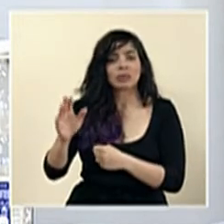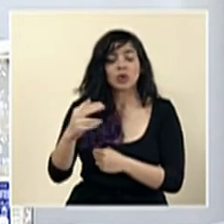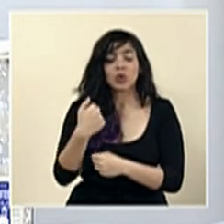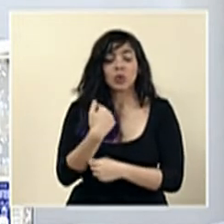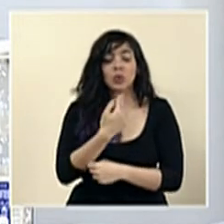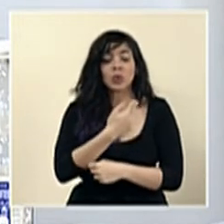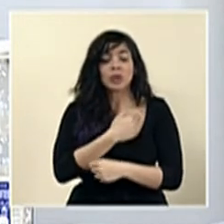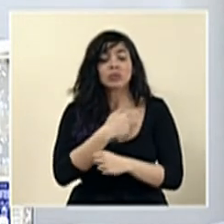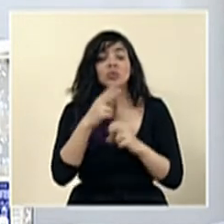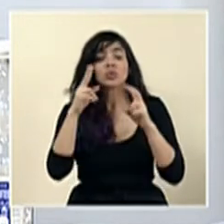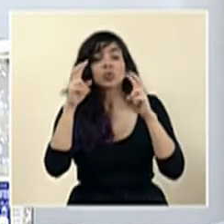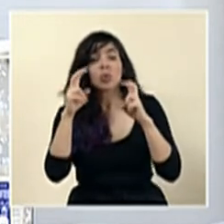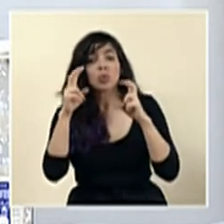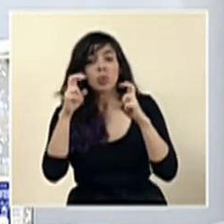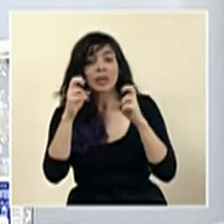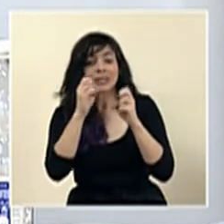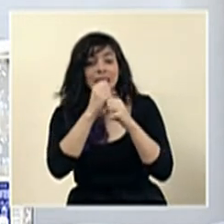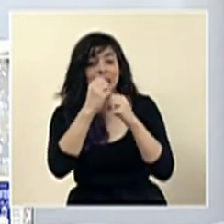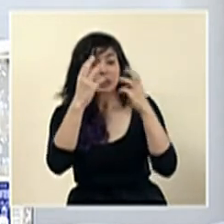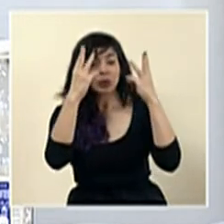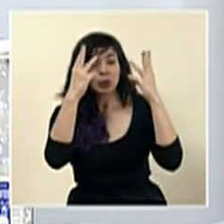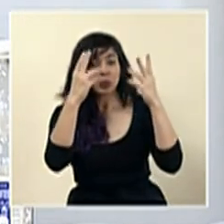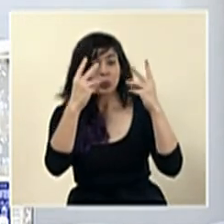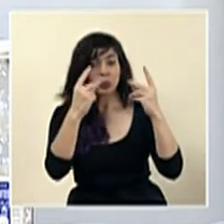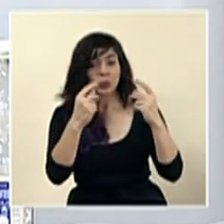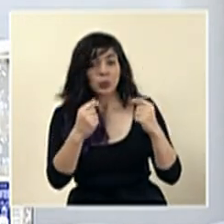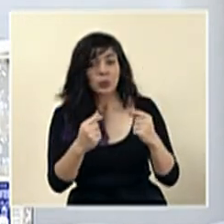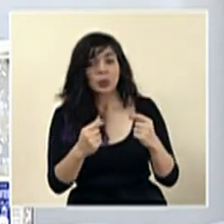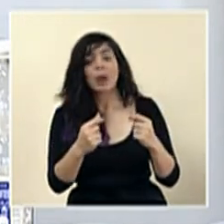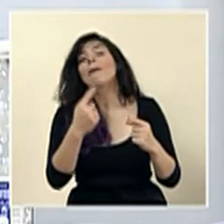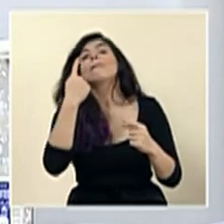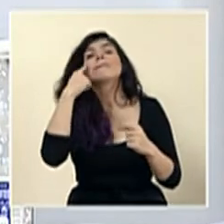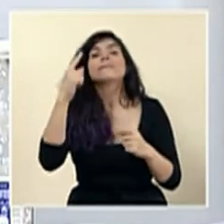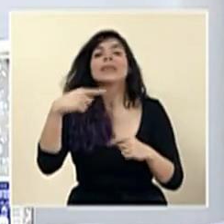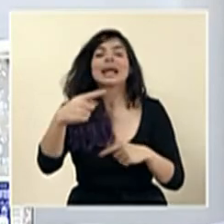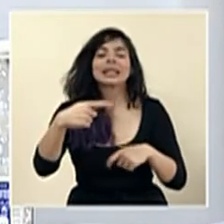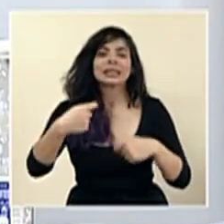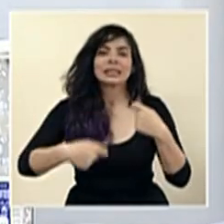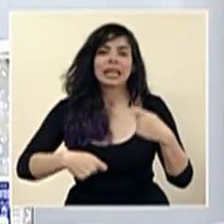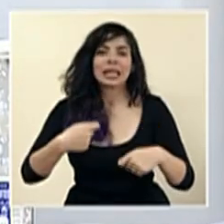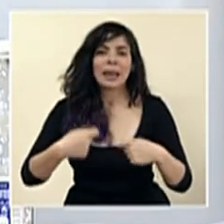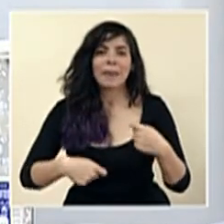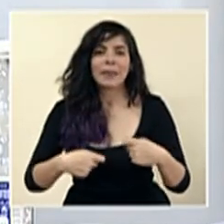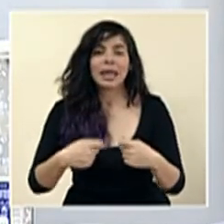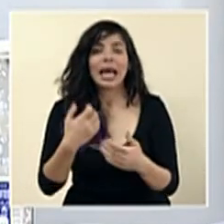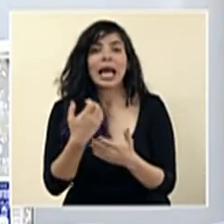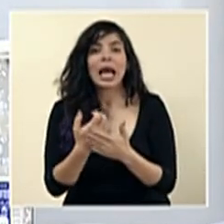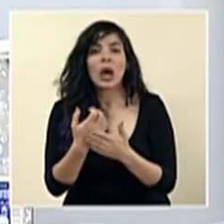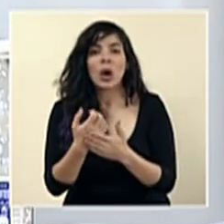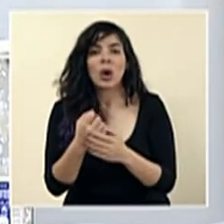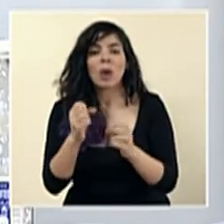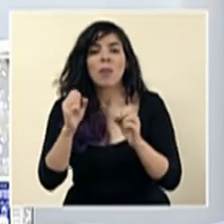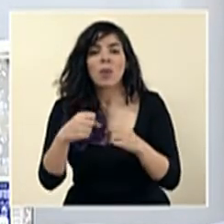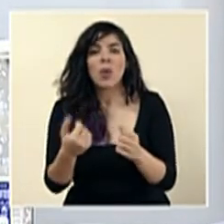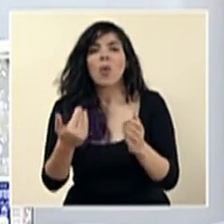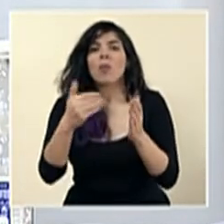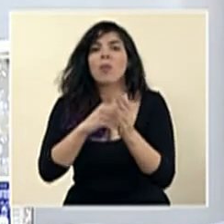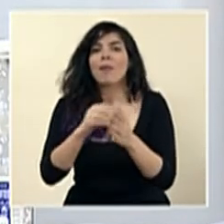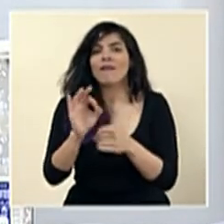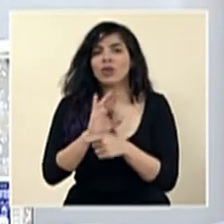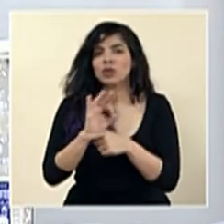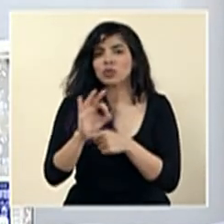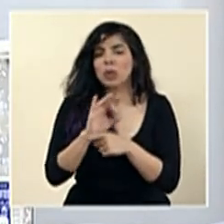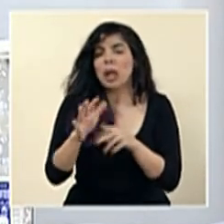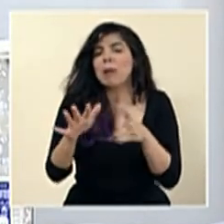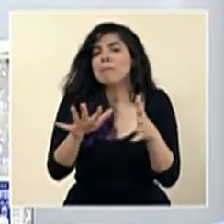Nuestro supuesto en estas proyecciones específicas es que para septiembre la economía ya va a estar funcionando